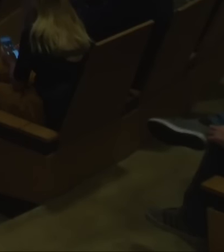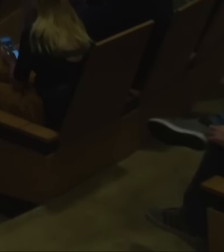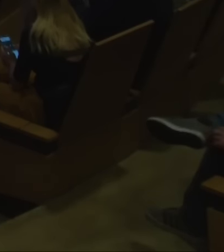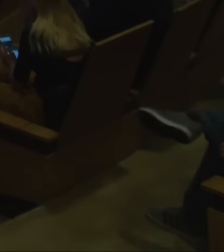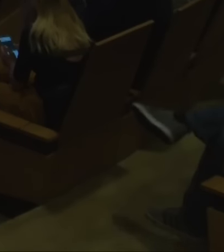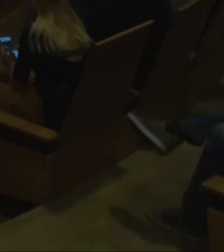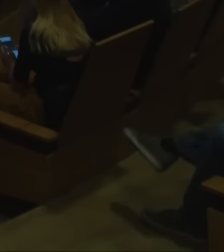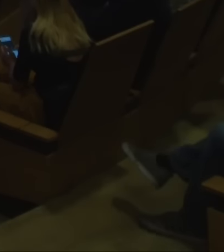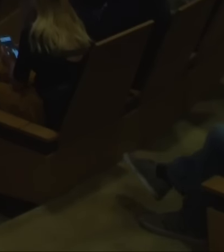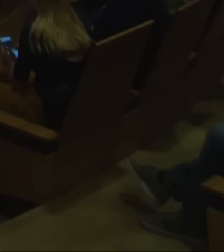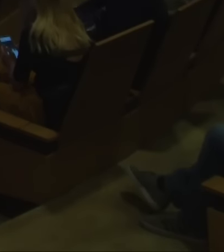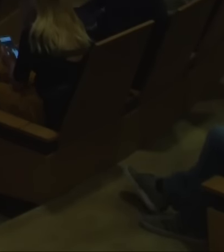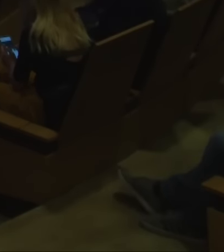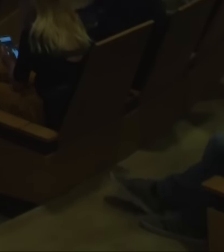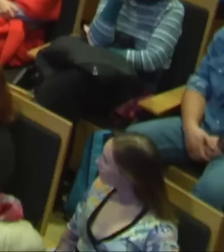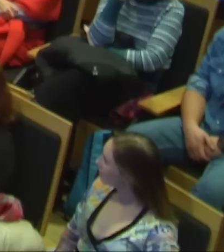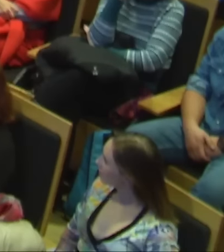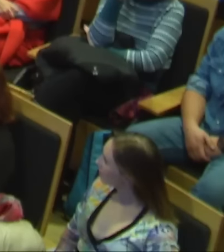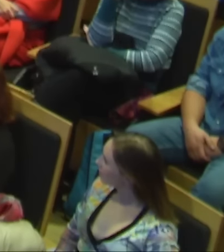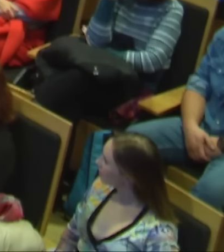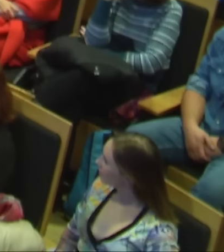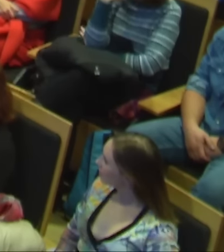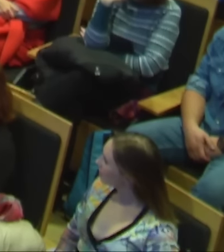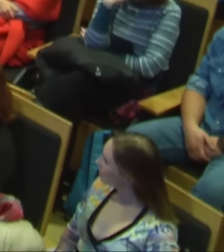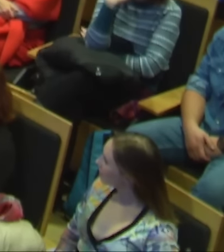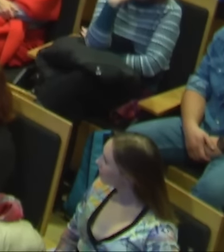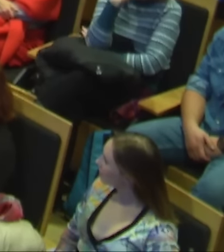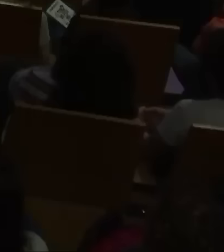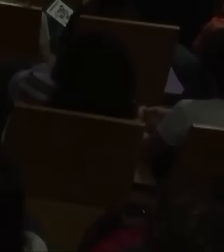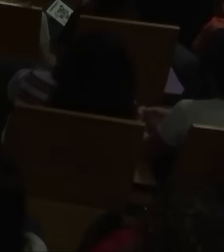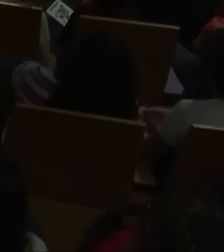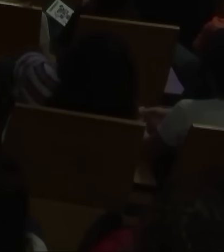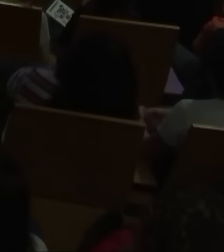Yo diría chulapa, pero ¿qué voy a saber yo? Que no, que es chulona. Yo es que estoy un poquito nervioso.